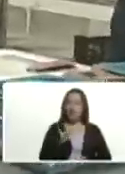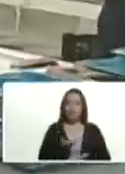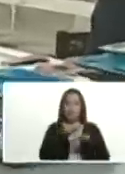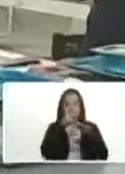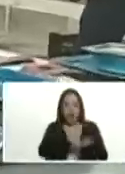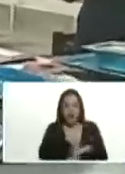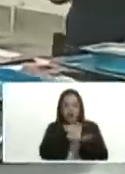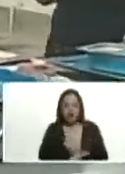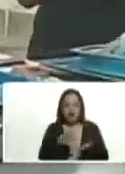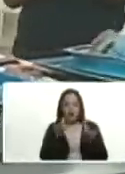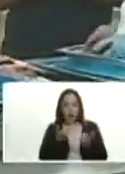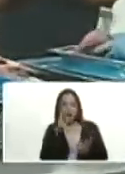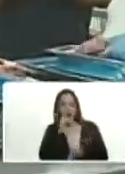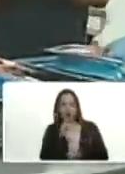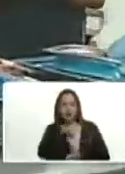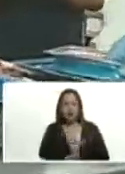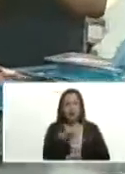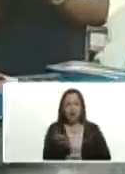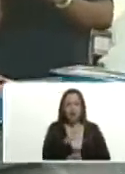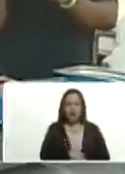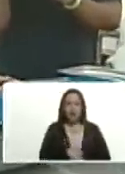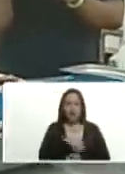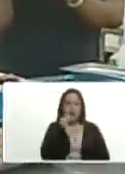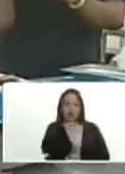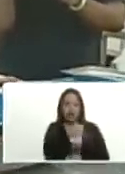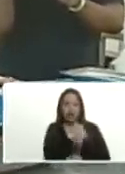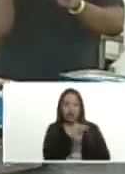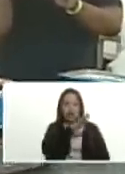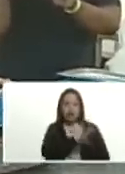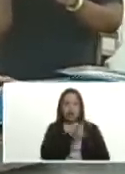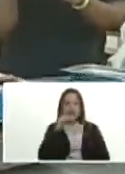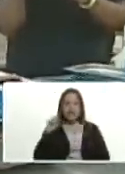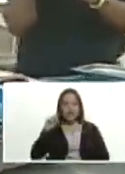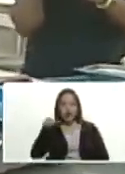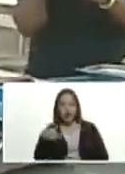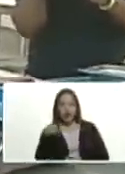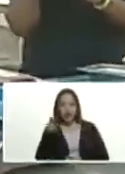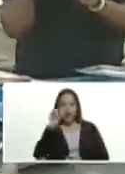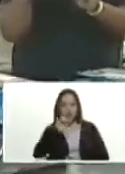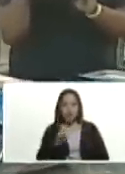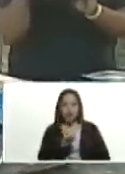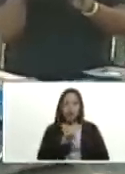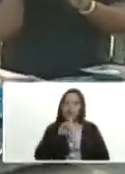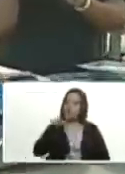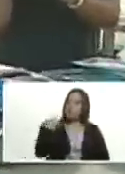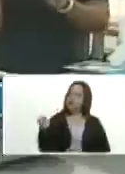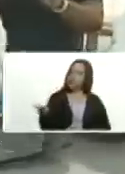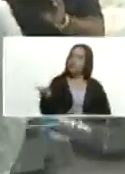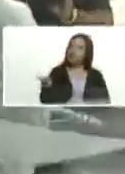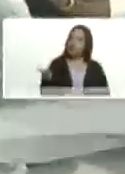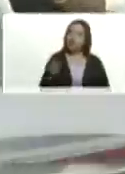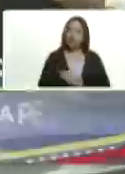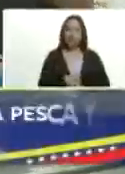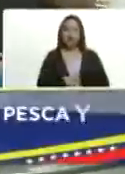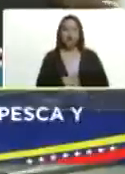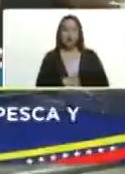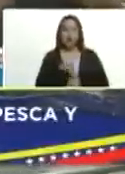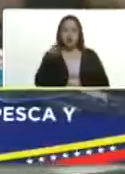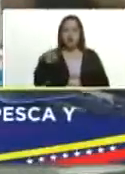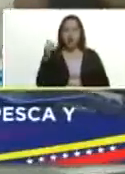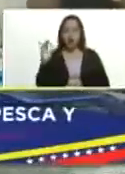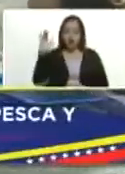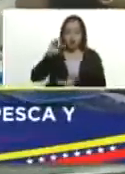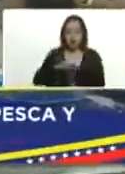¿verdad? Correcto. El producto, una presentación de 500 gramos. 500 ¿verdad? Gramos. Exacto. Y después va... Por aquí se encarga al envasado, al